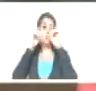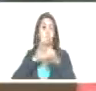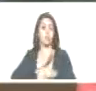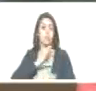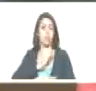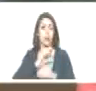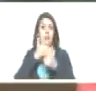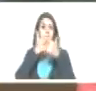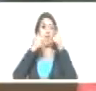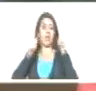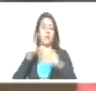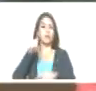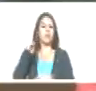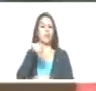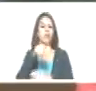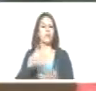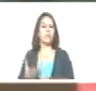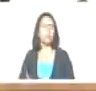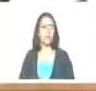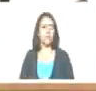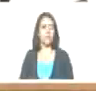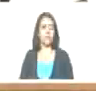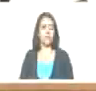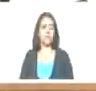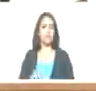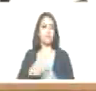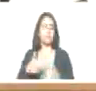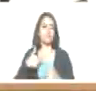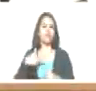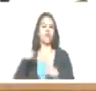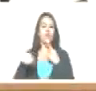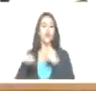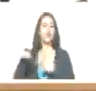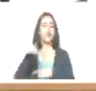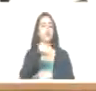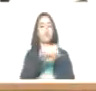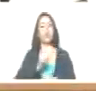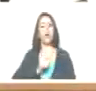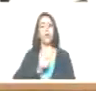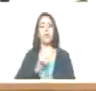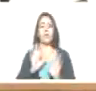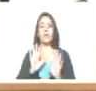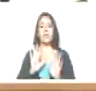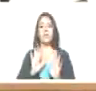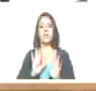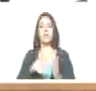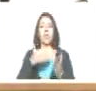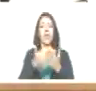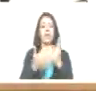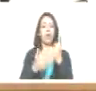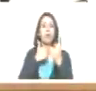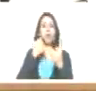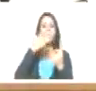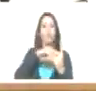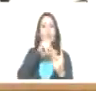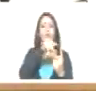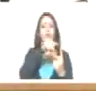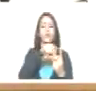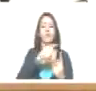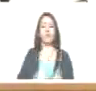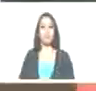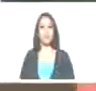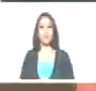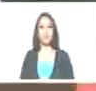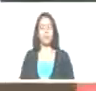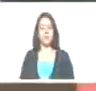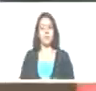no? Bueno, yo señalo donde yo quiera, diputado. Hasta un muerto hubo. Hasta un muerto